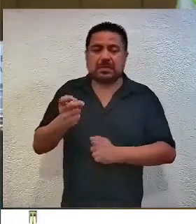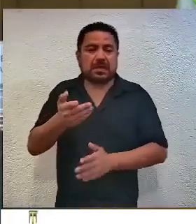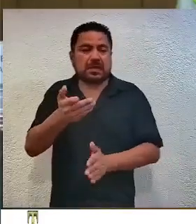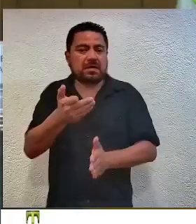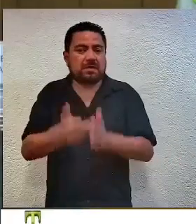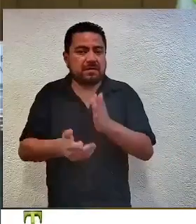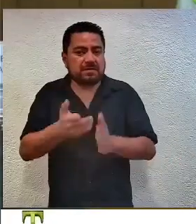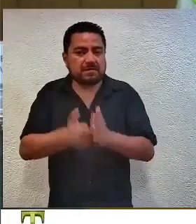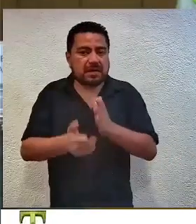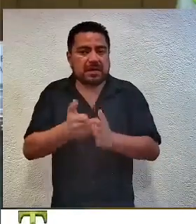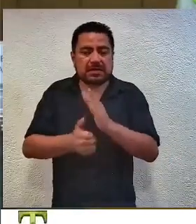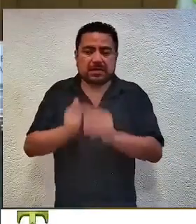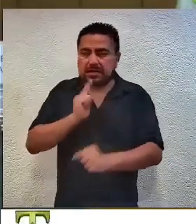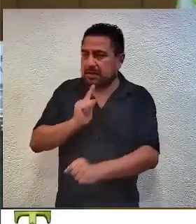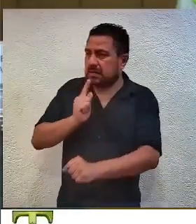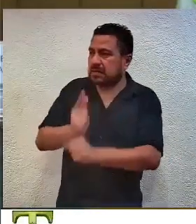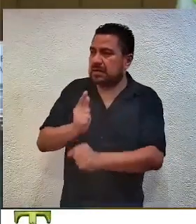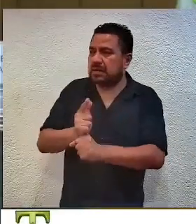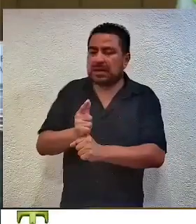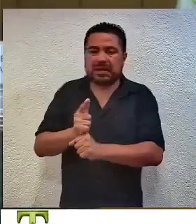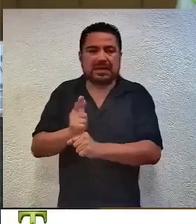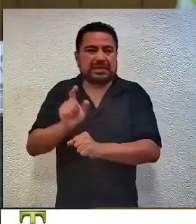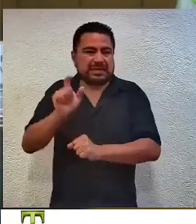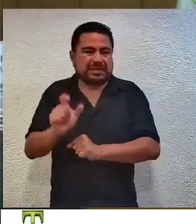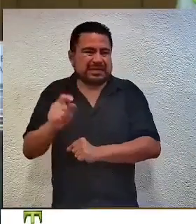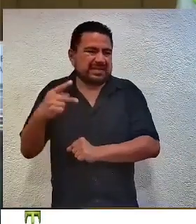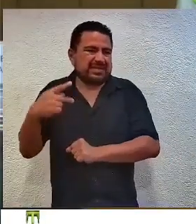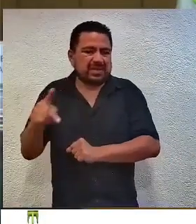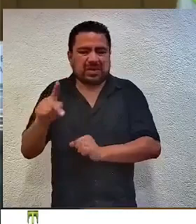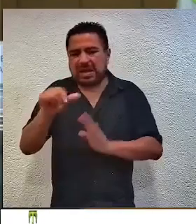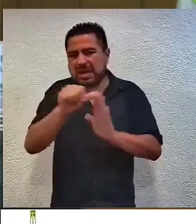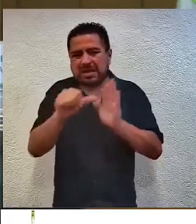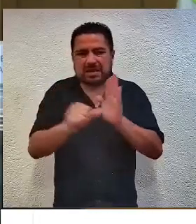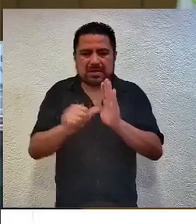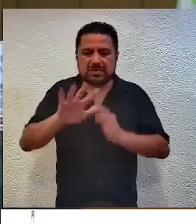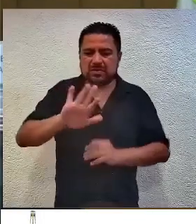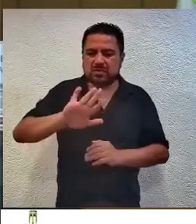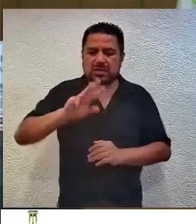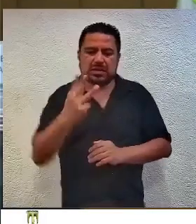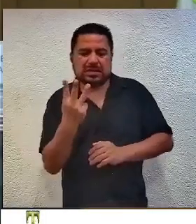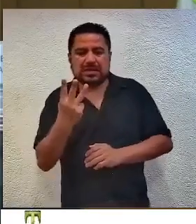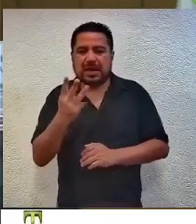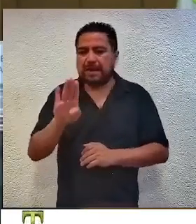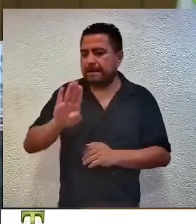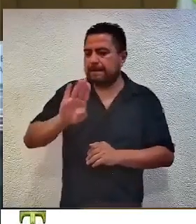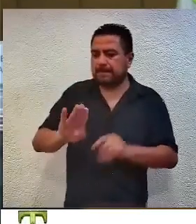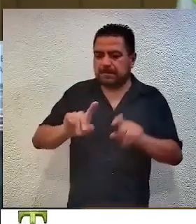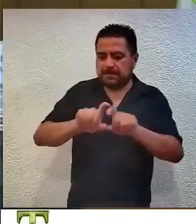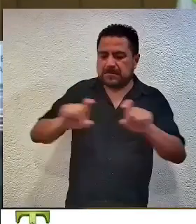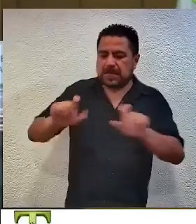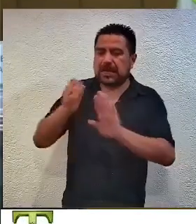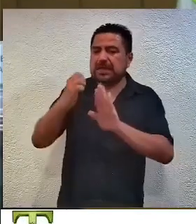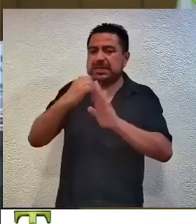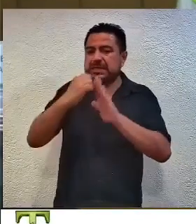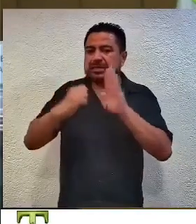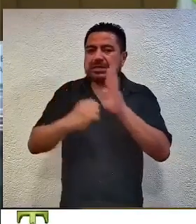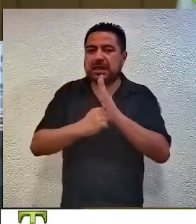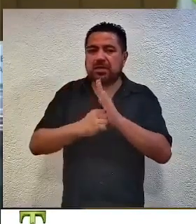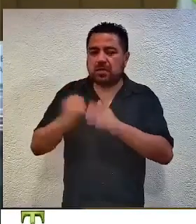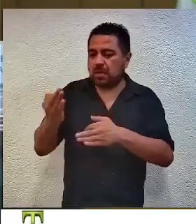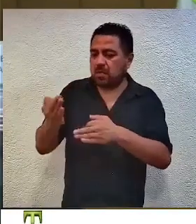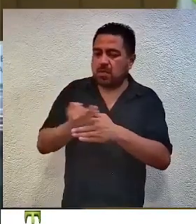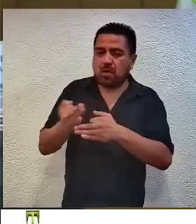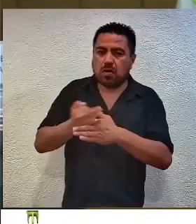falta localizada en la hipótesis prevista en el artículo 53, inciso B de los estatutos de Morena,